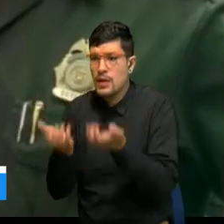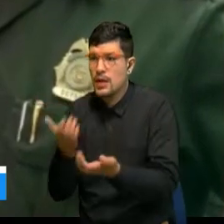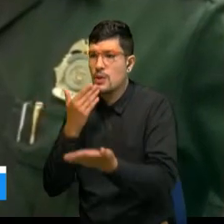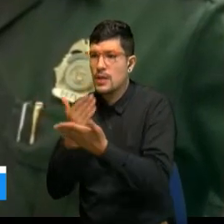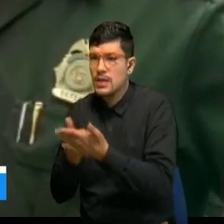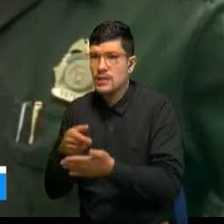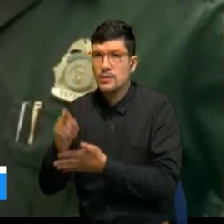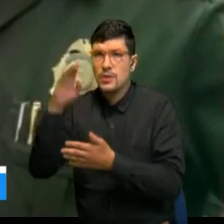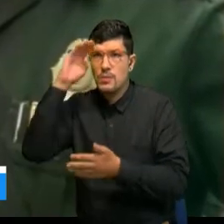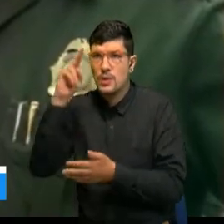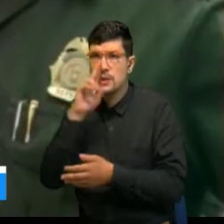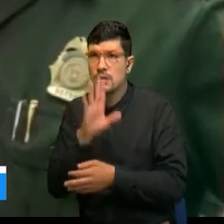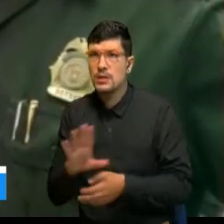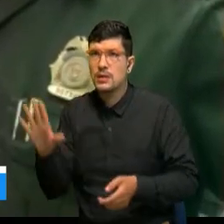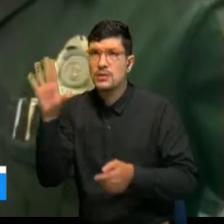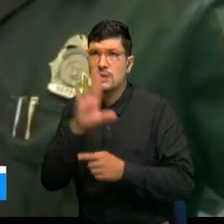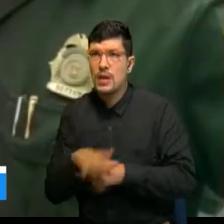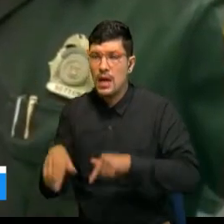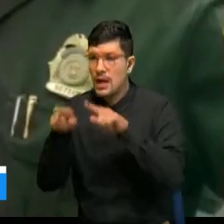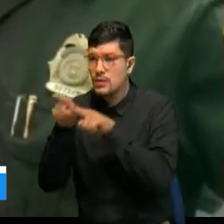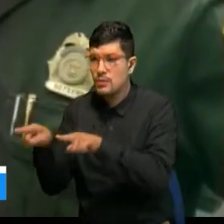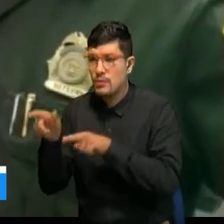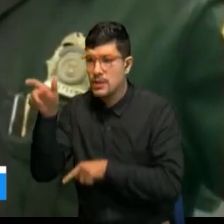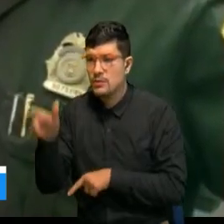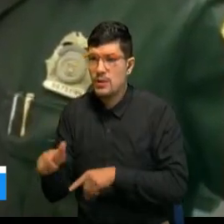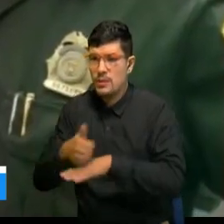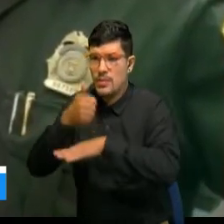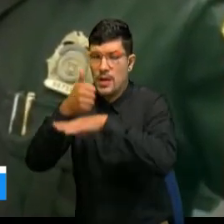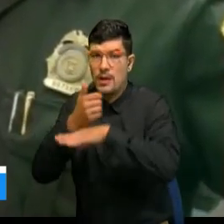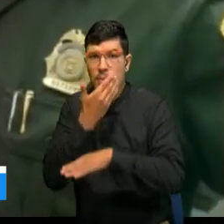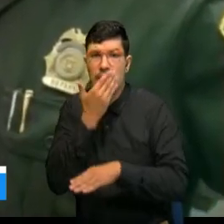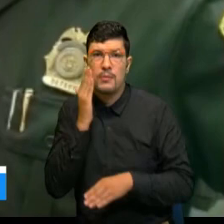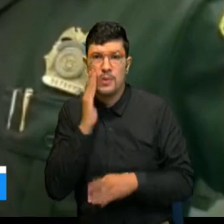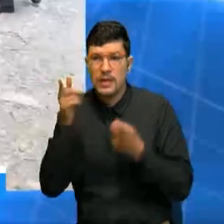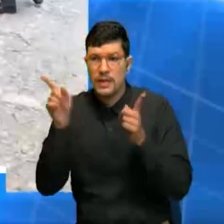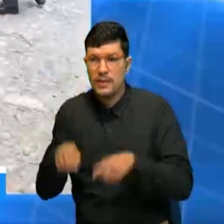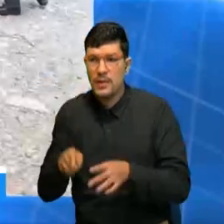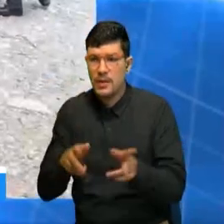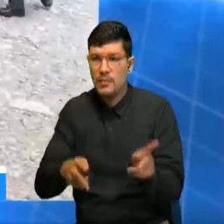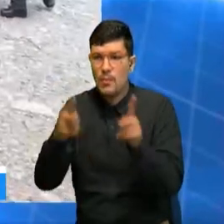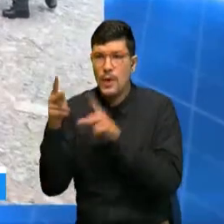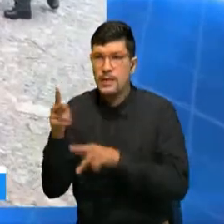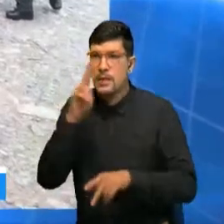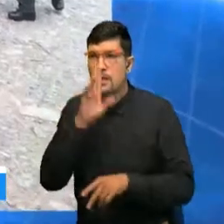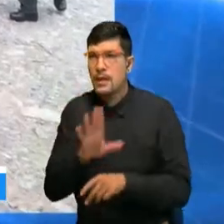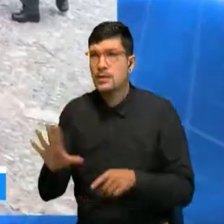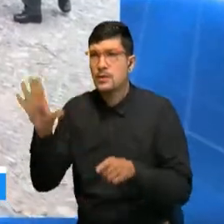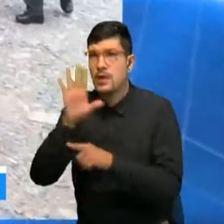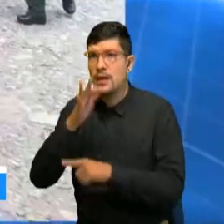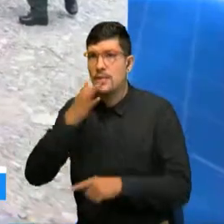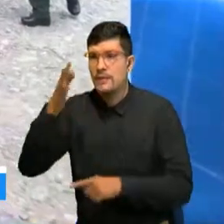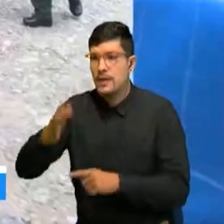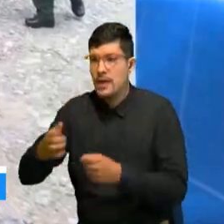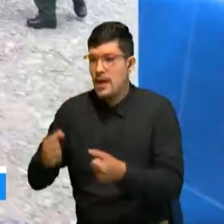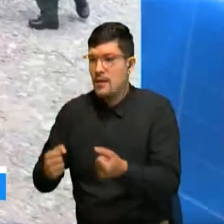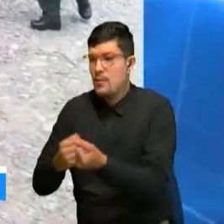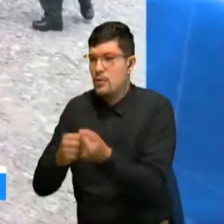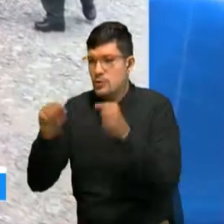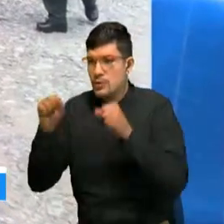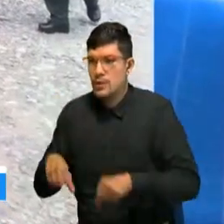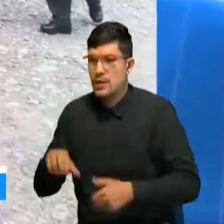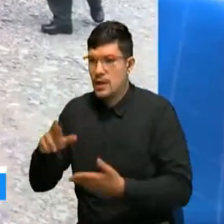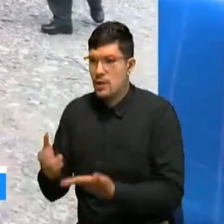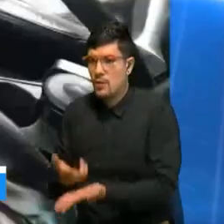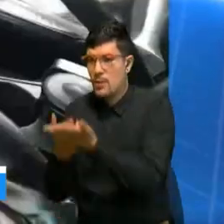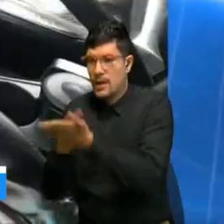la Policía Nacional, acá a la Policía de Barbosa y de Puente Nacional, porque nos apoyaron para recuperar